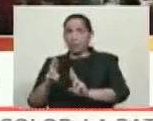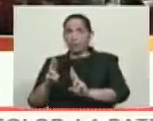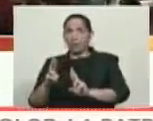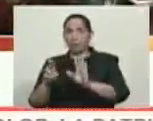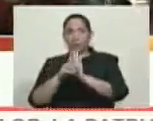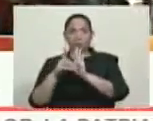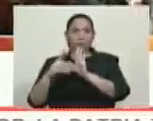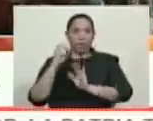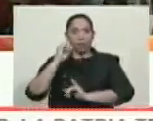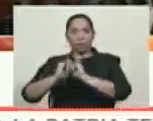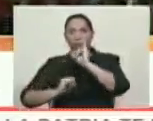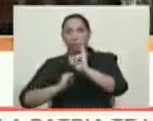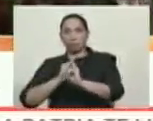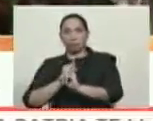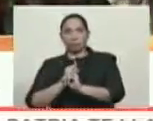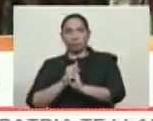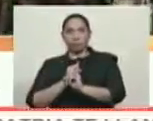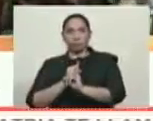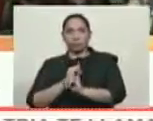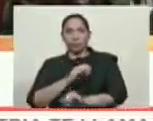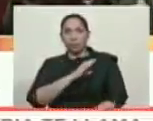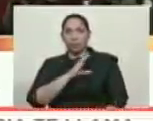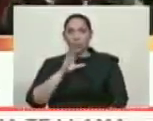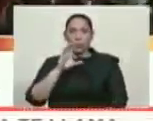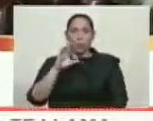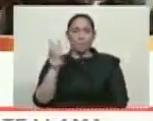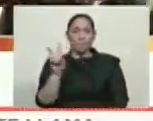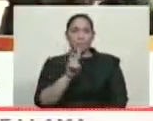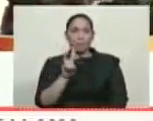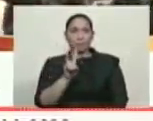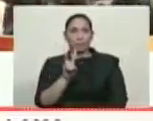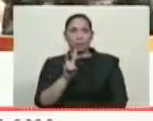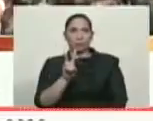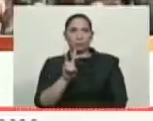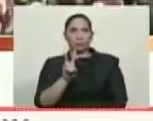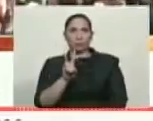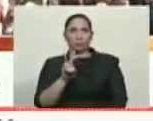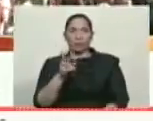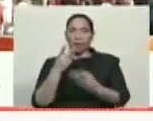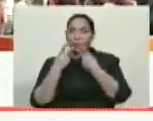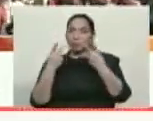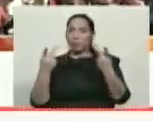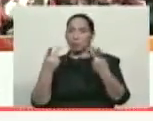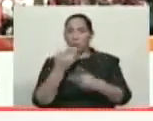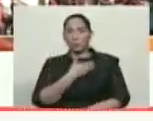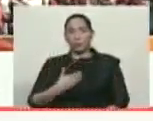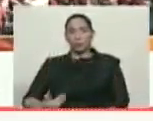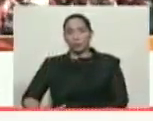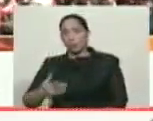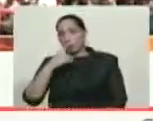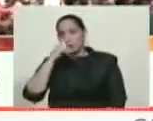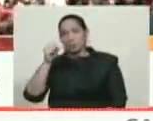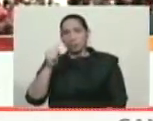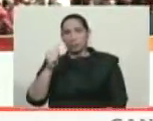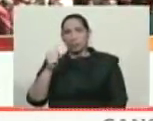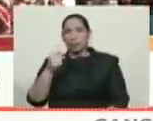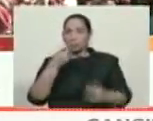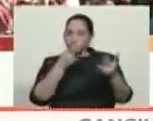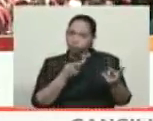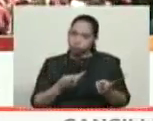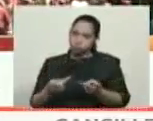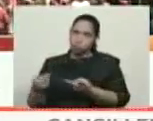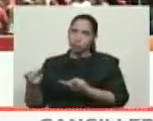derecho internacional y de la soberanía de Venezuela. Ha dicho el presidente Nicolás Maduro que da la bienvenida